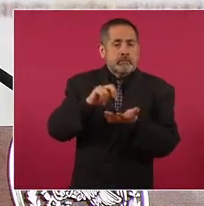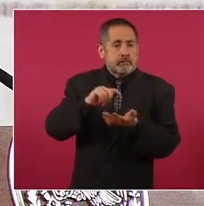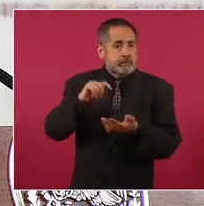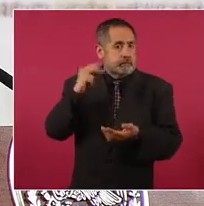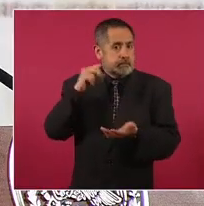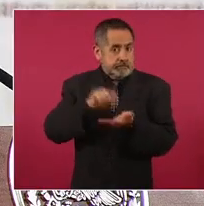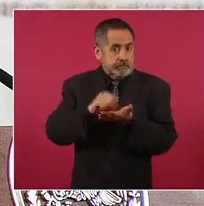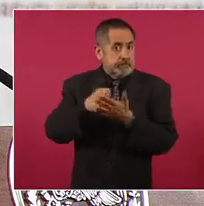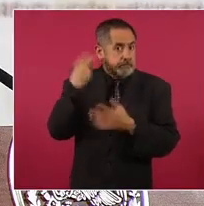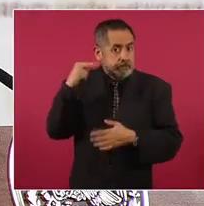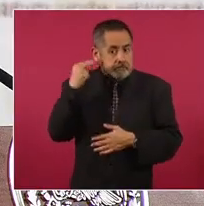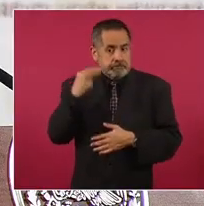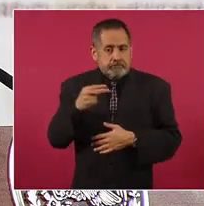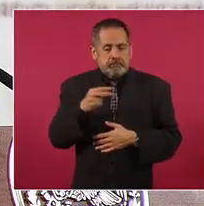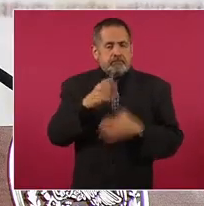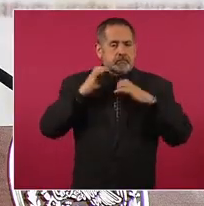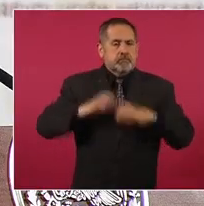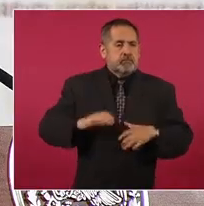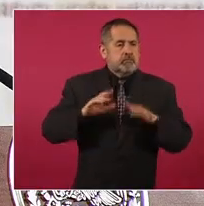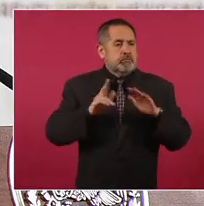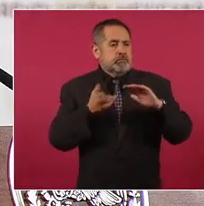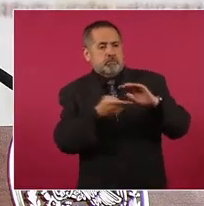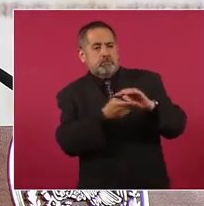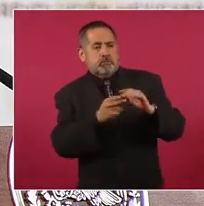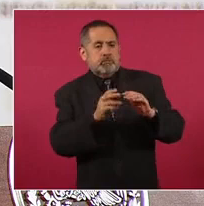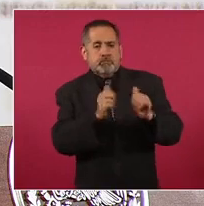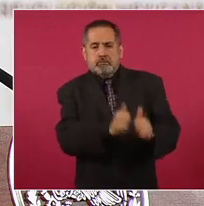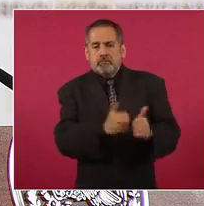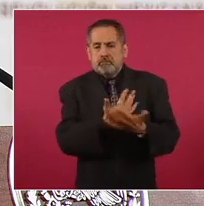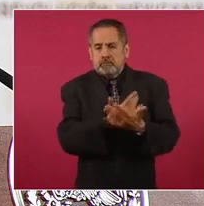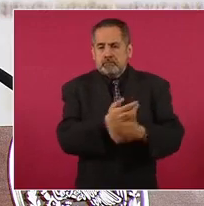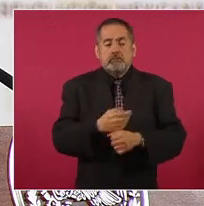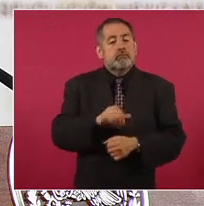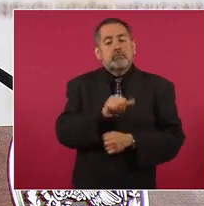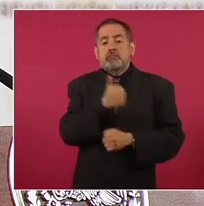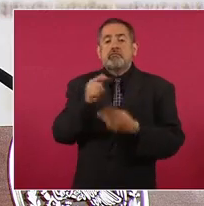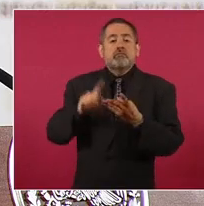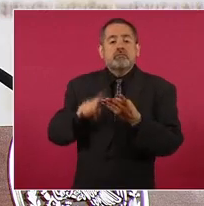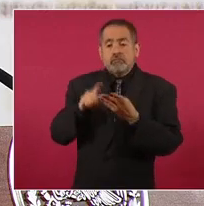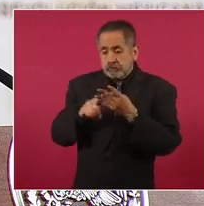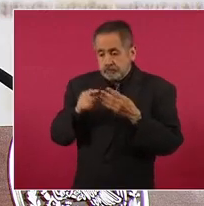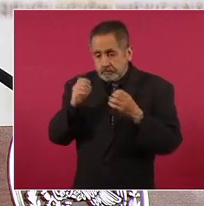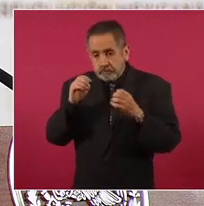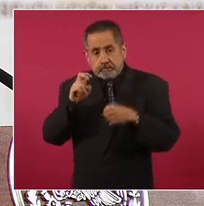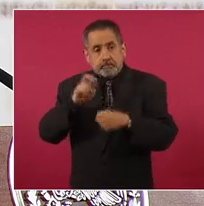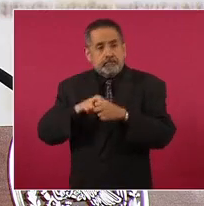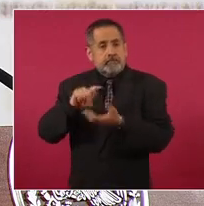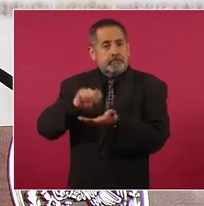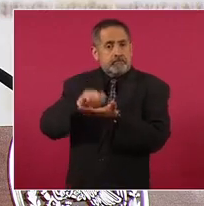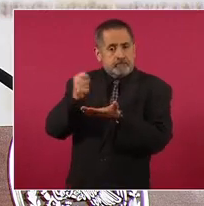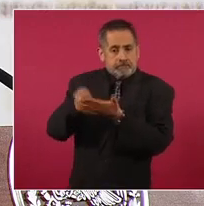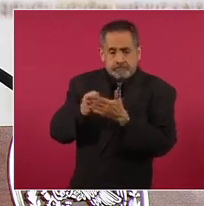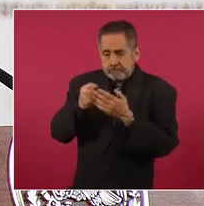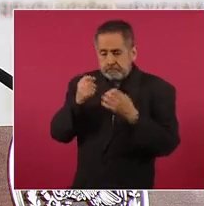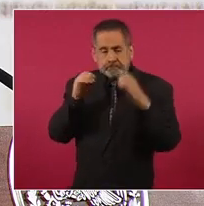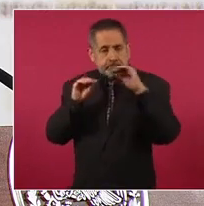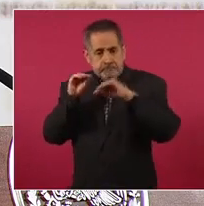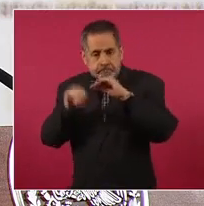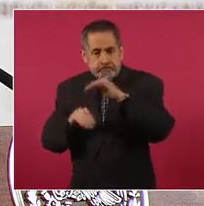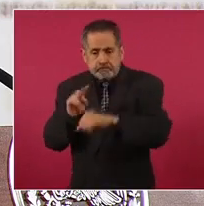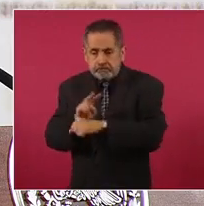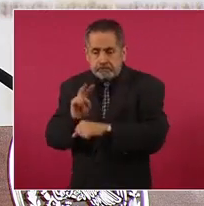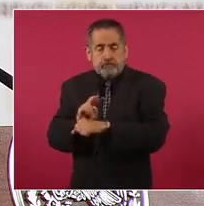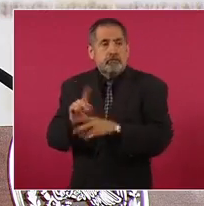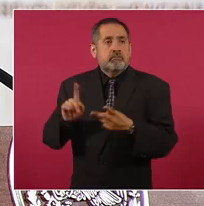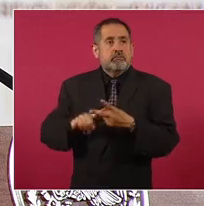Estamos en el proceso de construcción y ampliación de la infraestructura en el Centro Estatal de Identificación Humana en Tamaulipas, los centros de resguardo